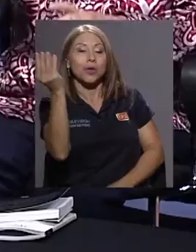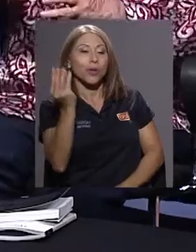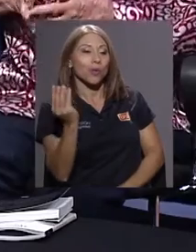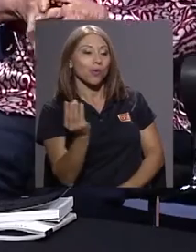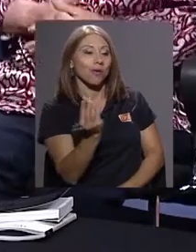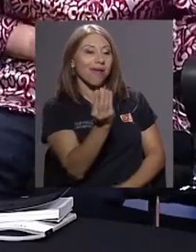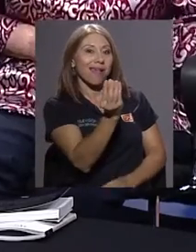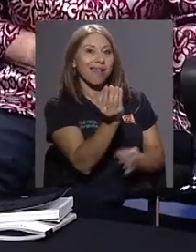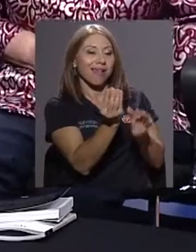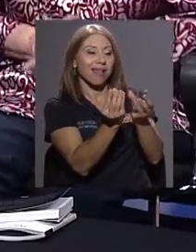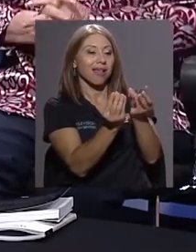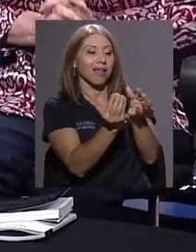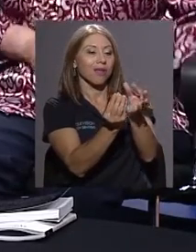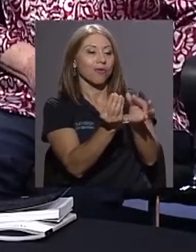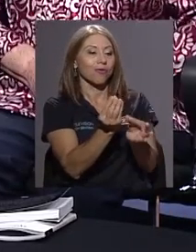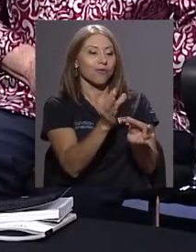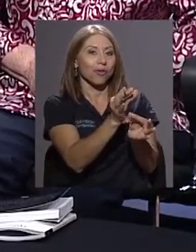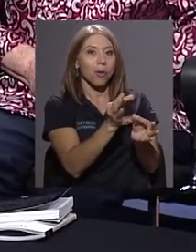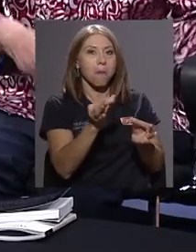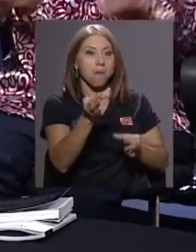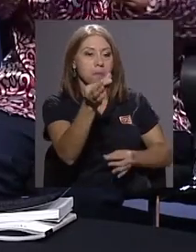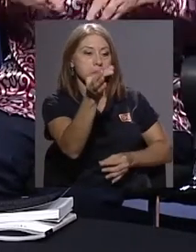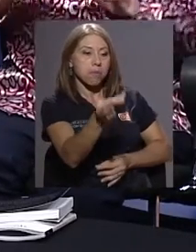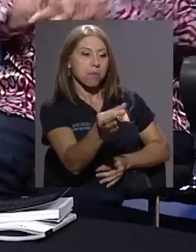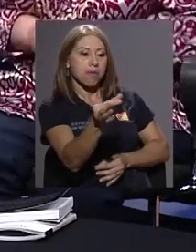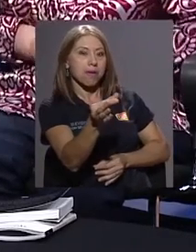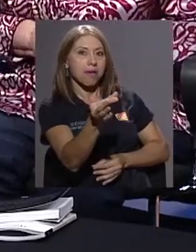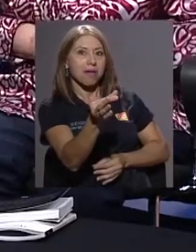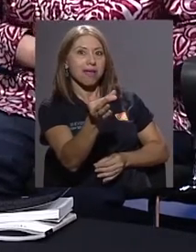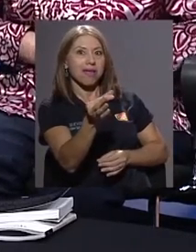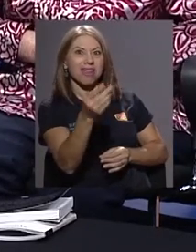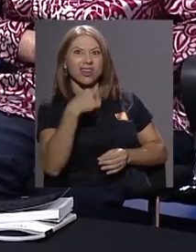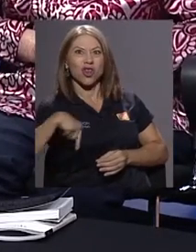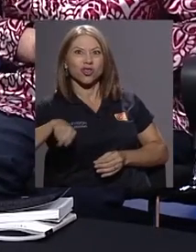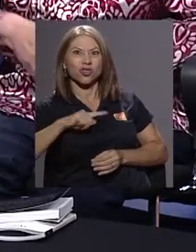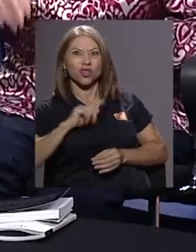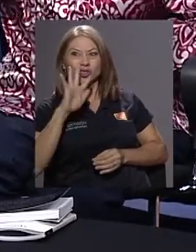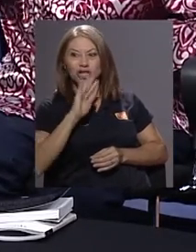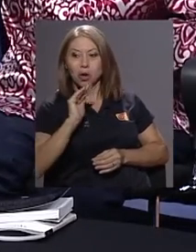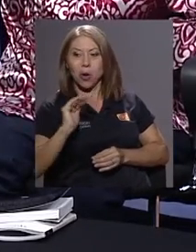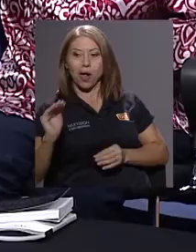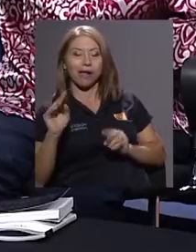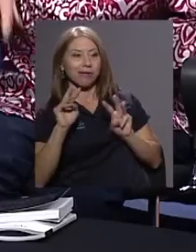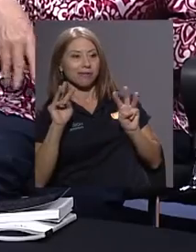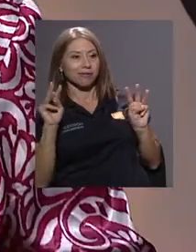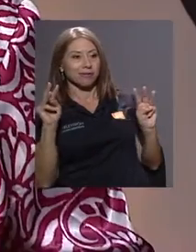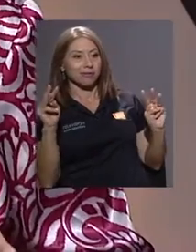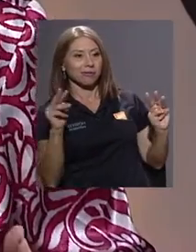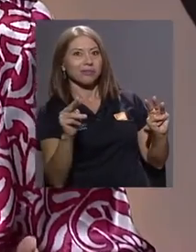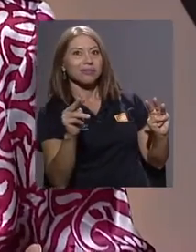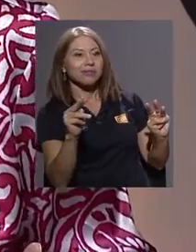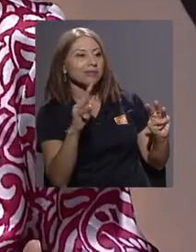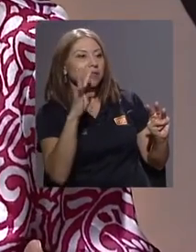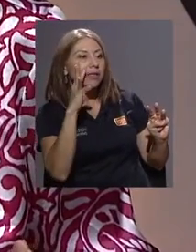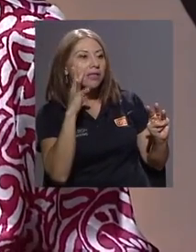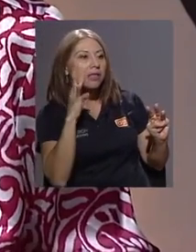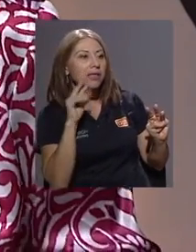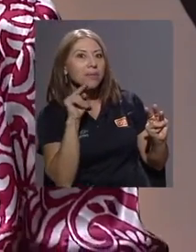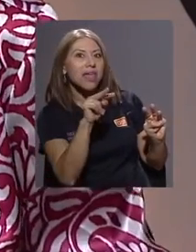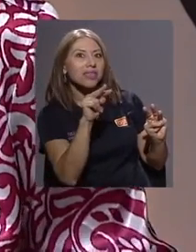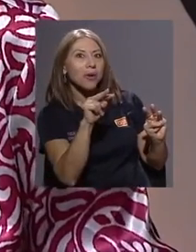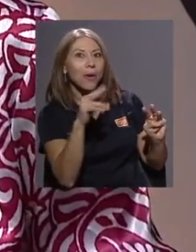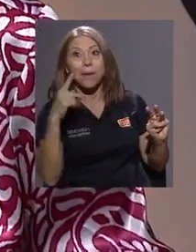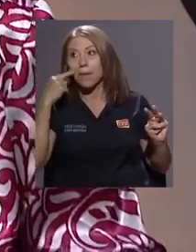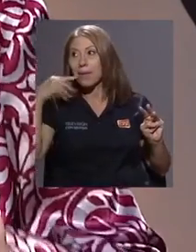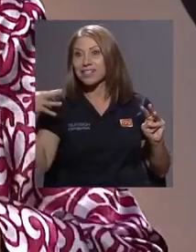la mesa del comedor y nosotros ahí los cinco chiquillos viendo el durazno se fue por la tarde-noche